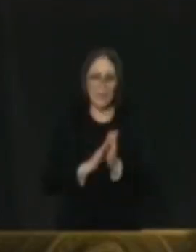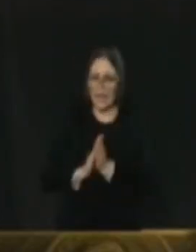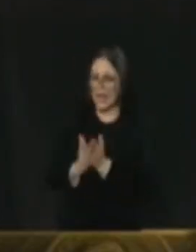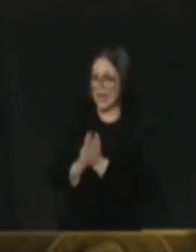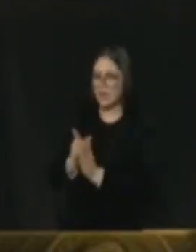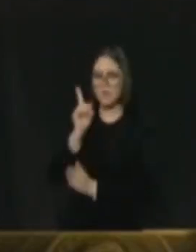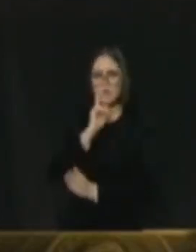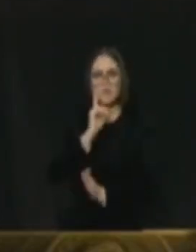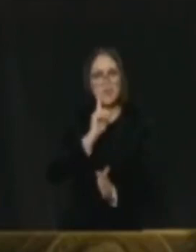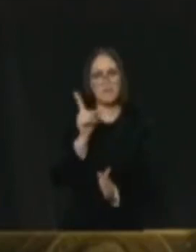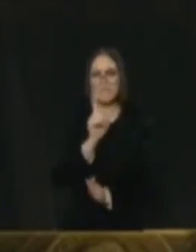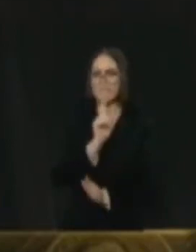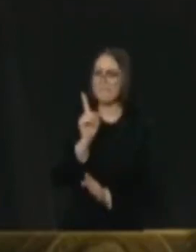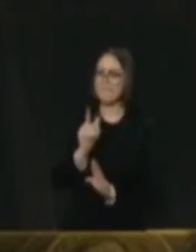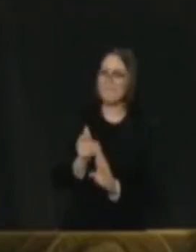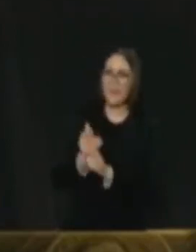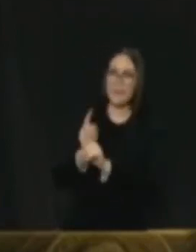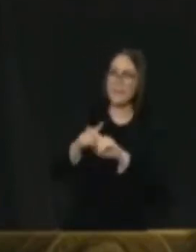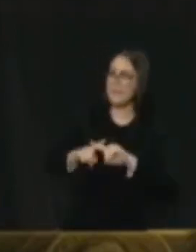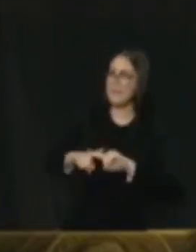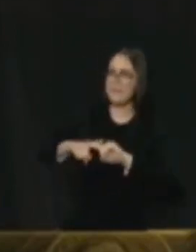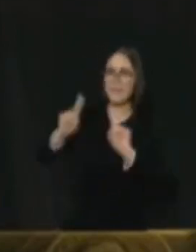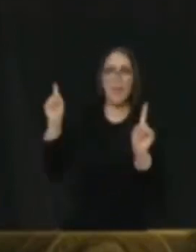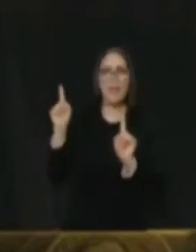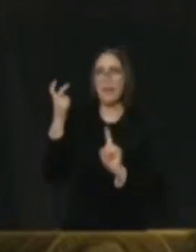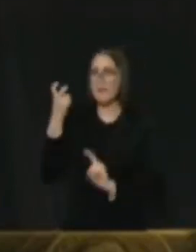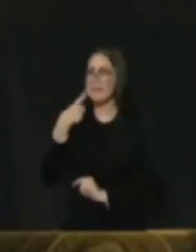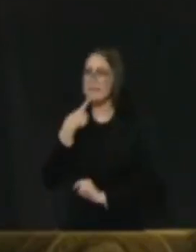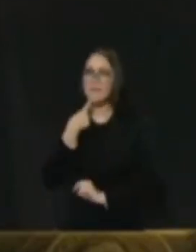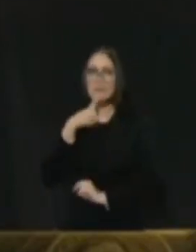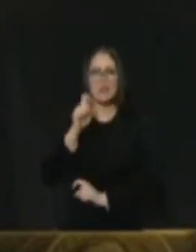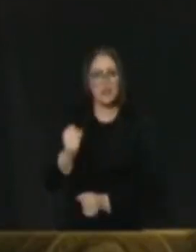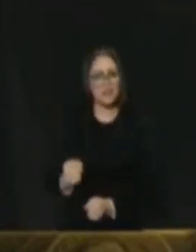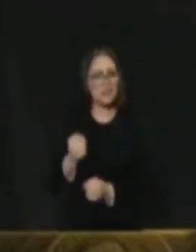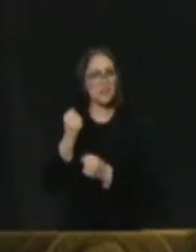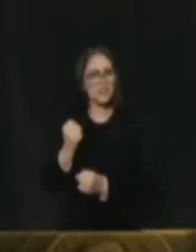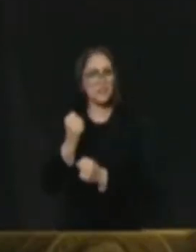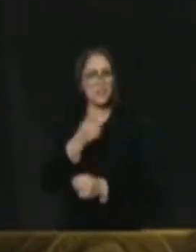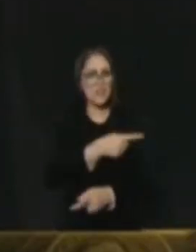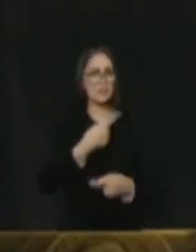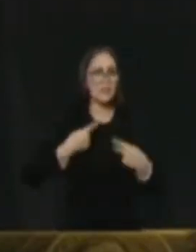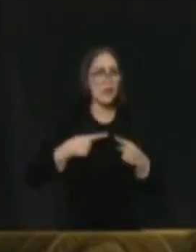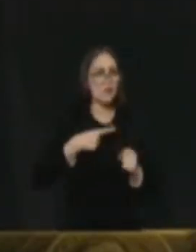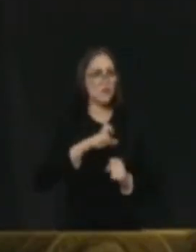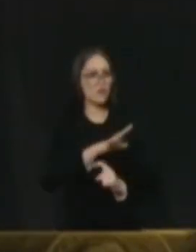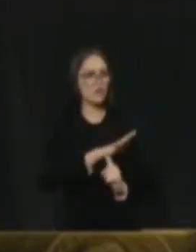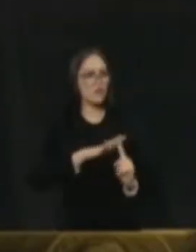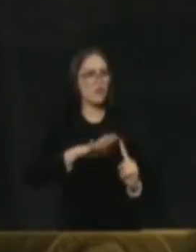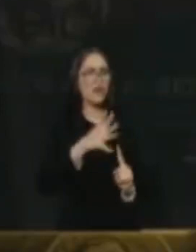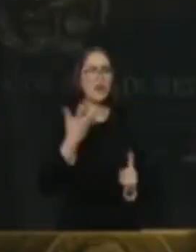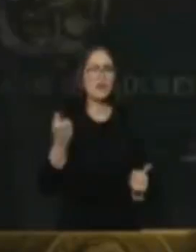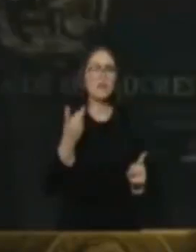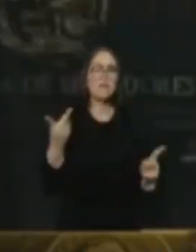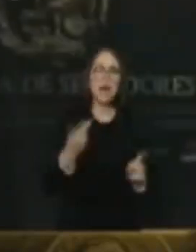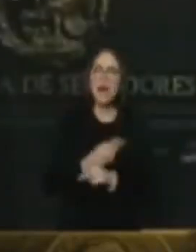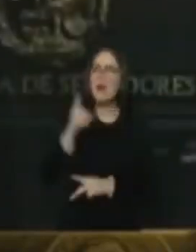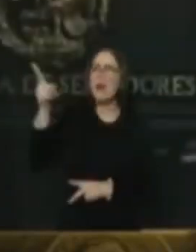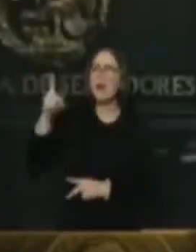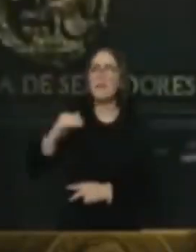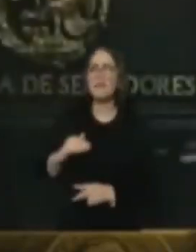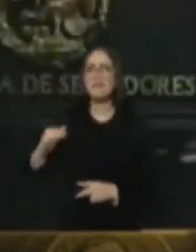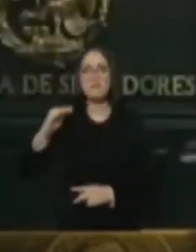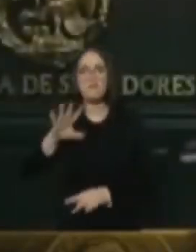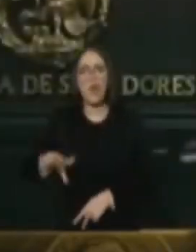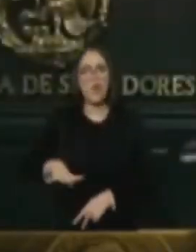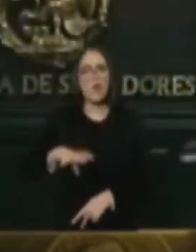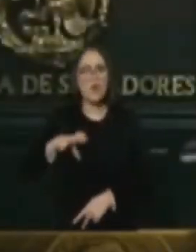transformó la indignación en denuncia y mantuvo viva la voz de la sociedad frente a los abusos del poder.